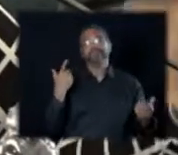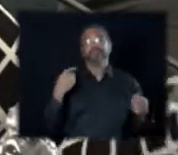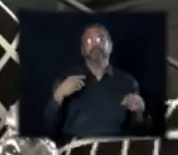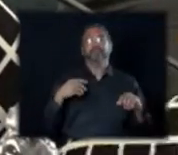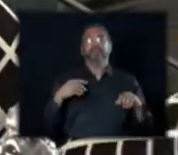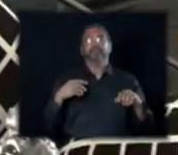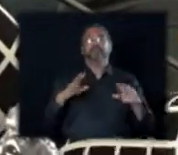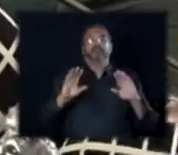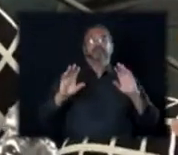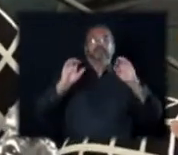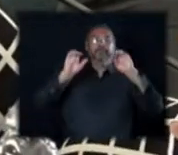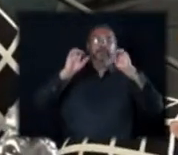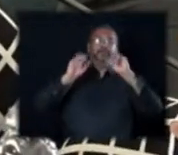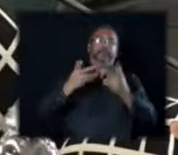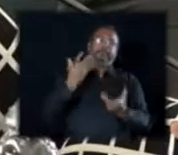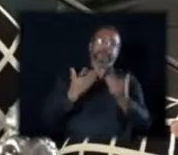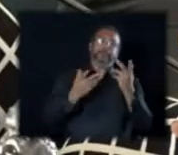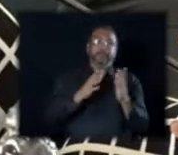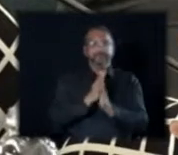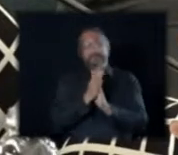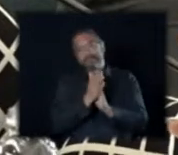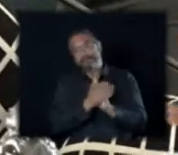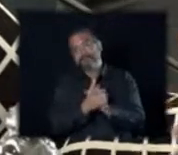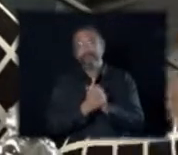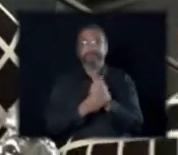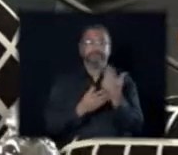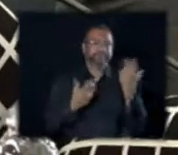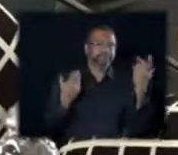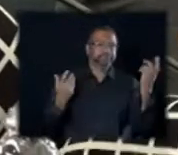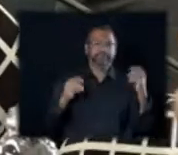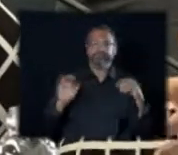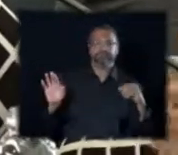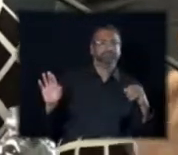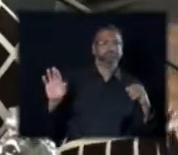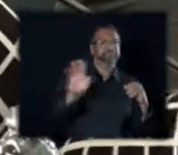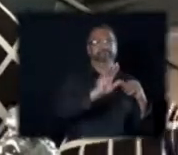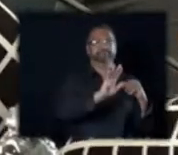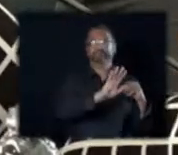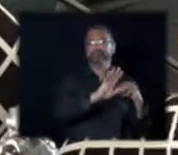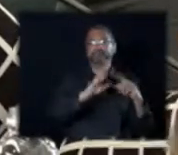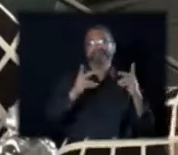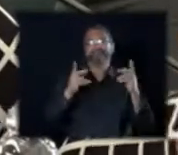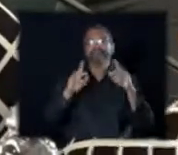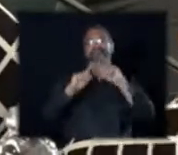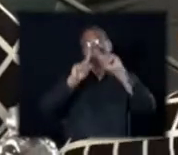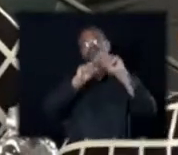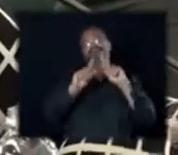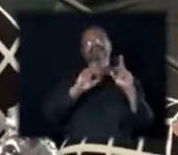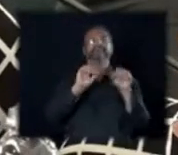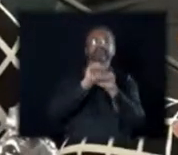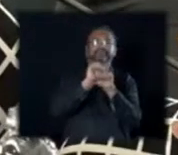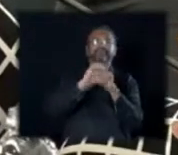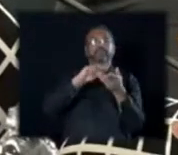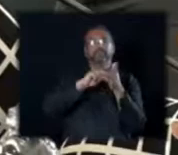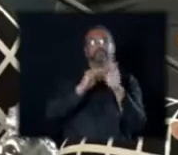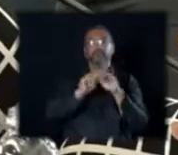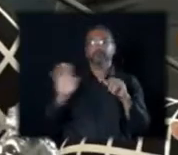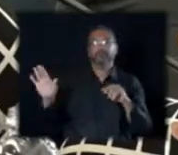porque, por respeto, supongo, al trabajo que hace la agencia, les han